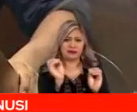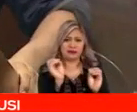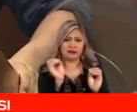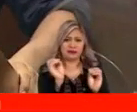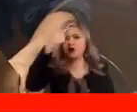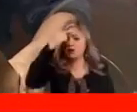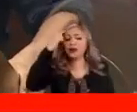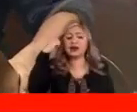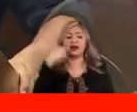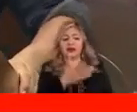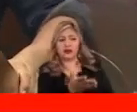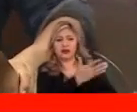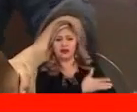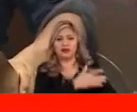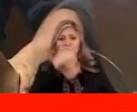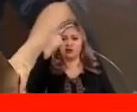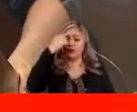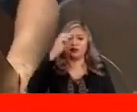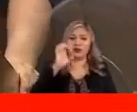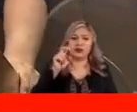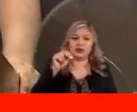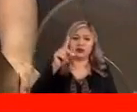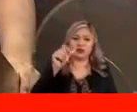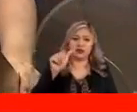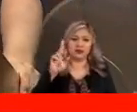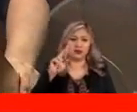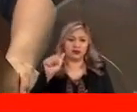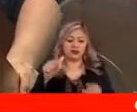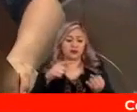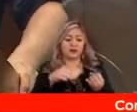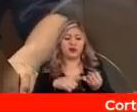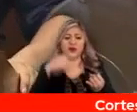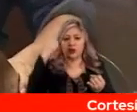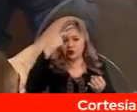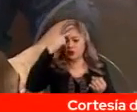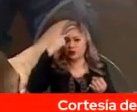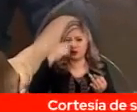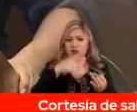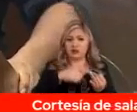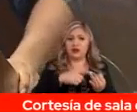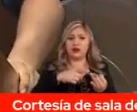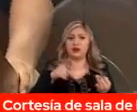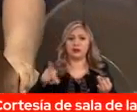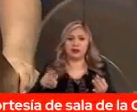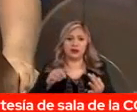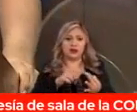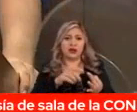Endara, con el gobierno de Pérez Valladares, con Mireya Moscoso y con Martín